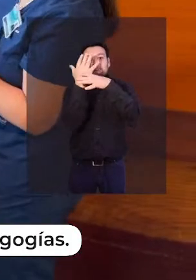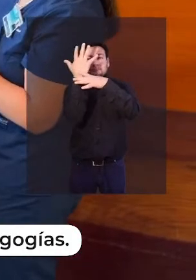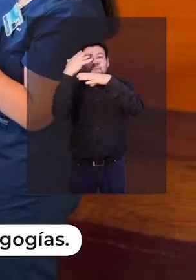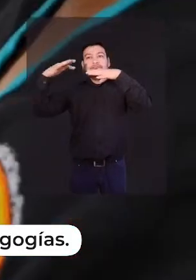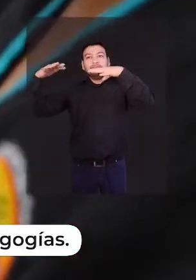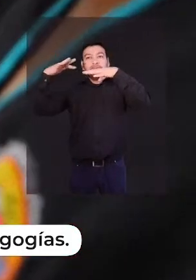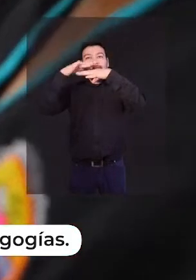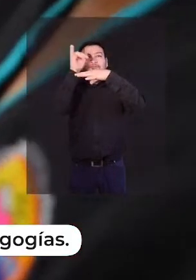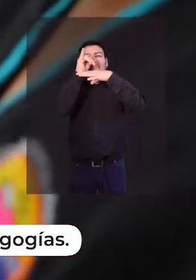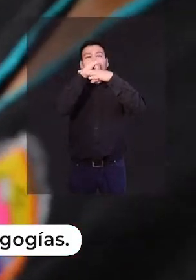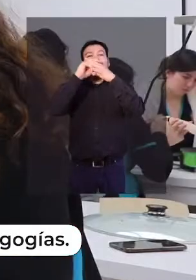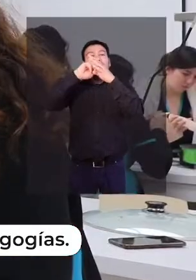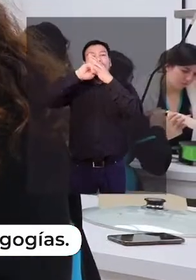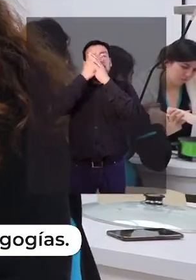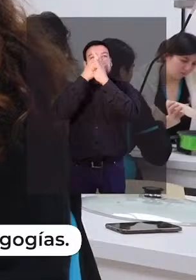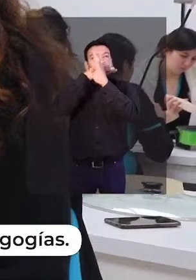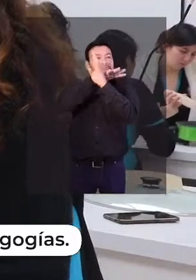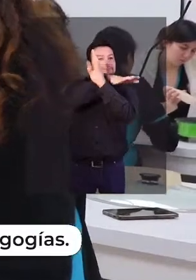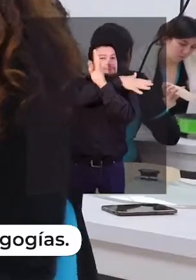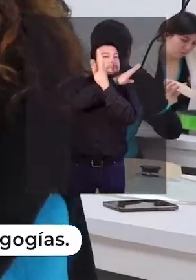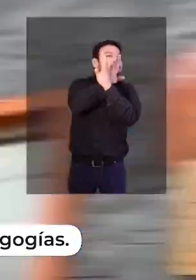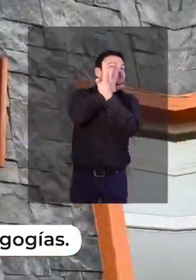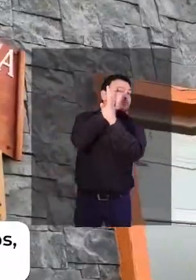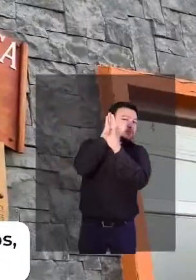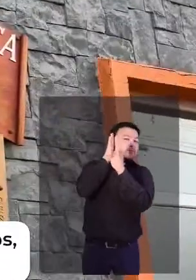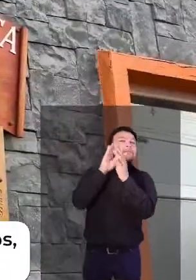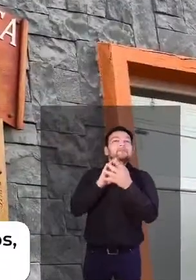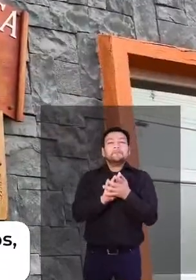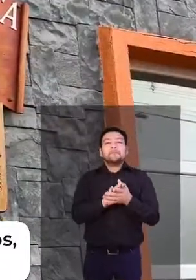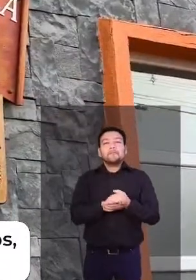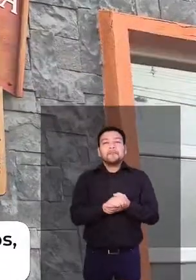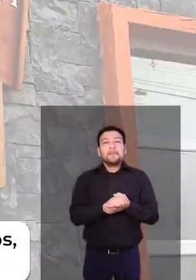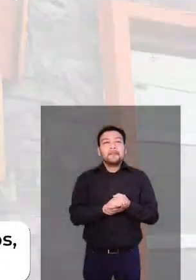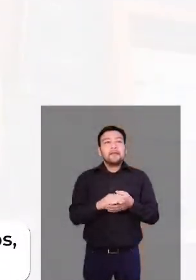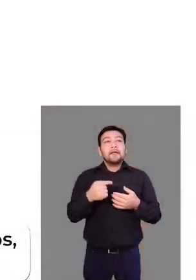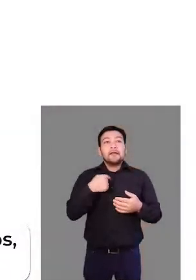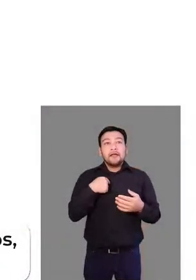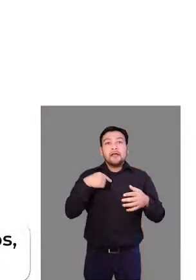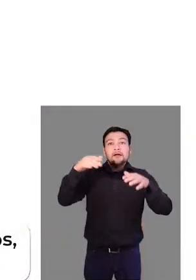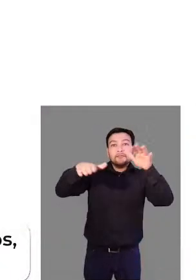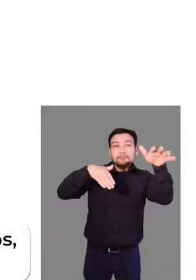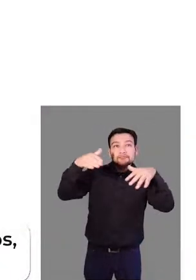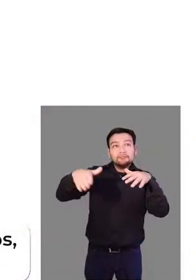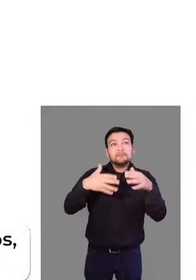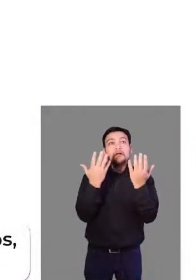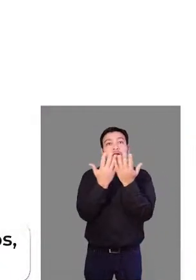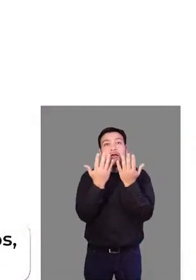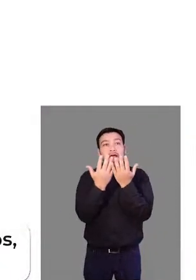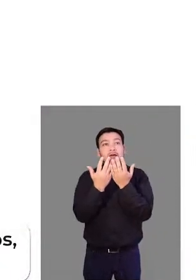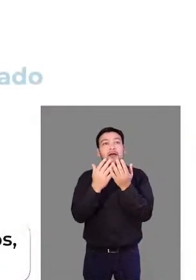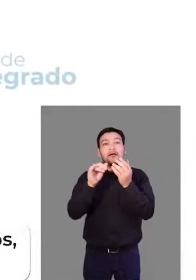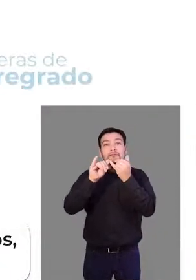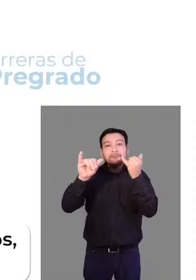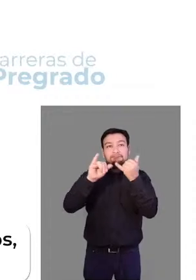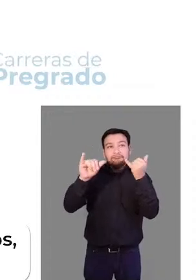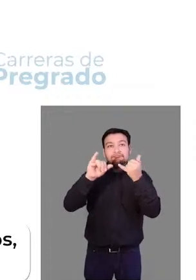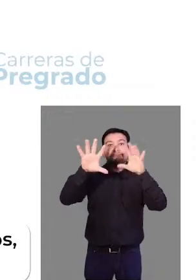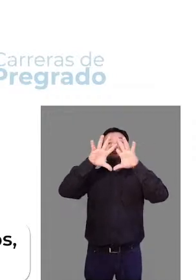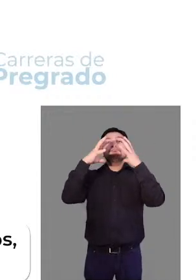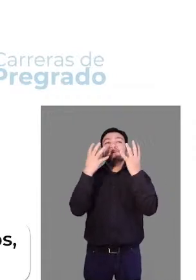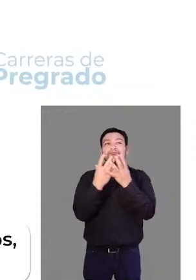ingeniería y tecnología y pedagogías. Nuestra universidad cuenta con 5 institutos, 5